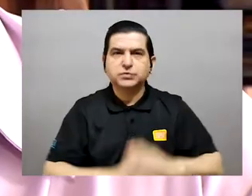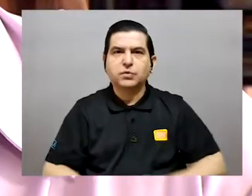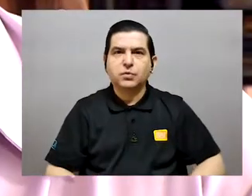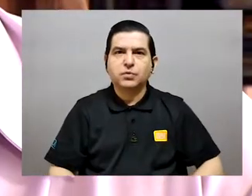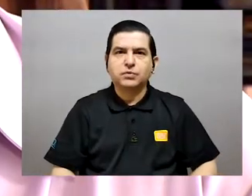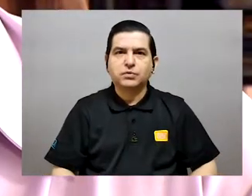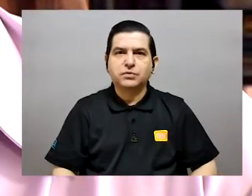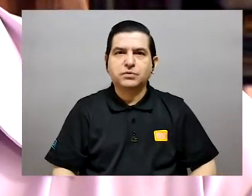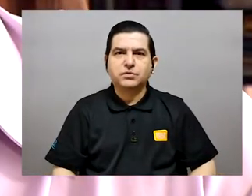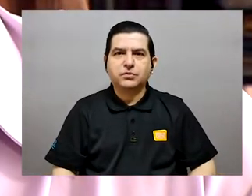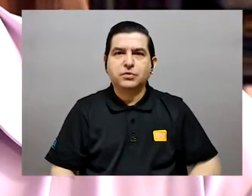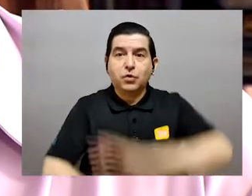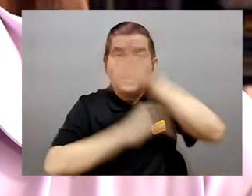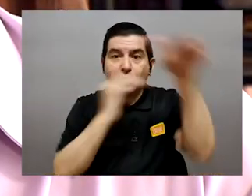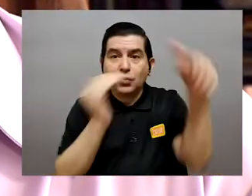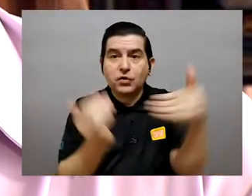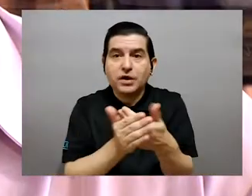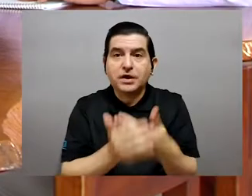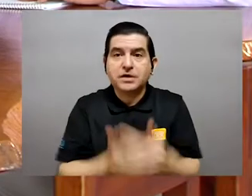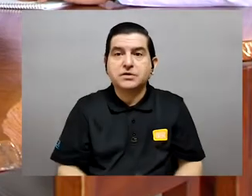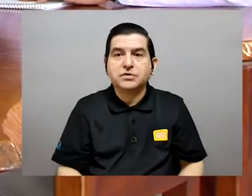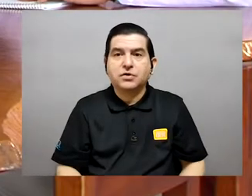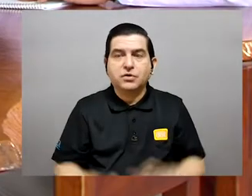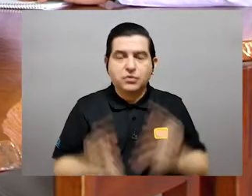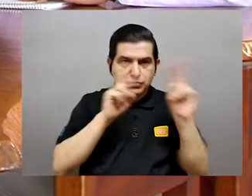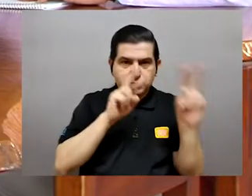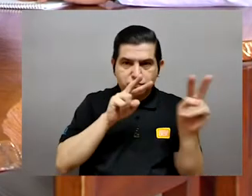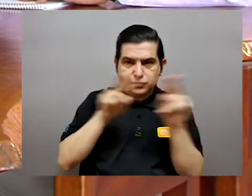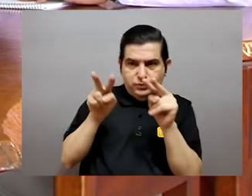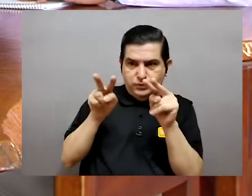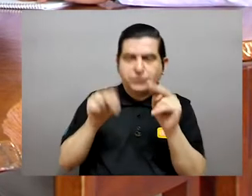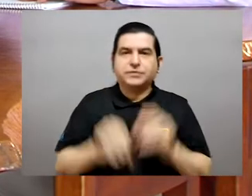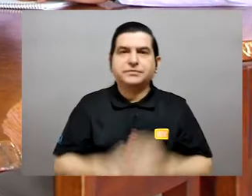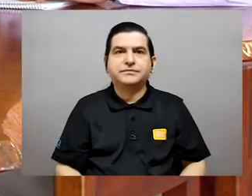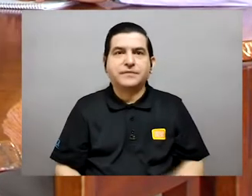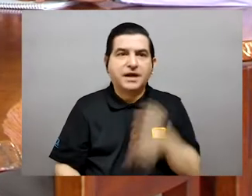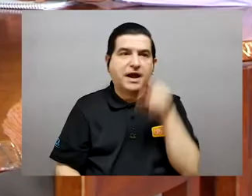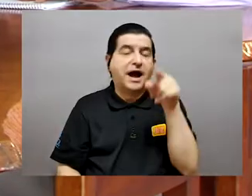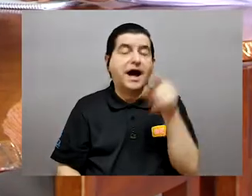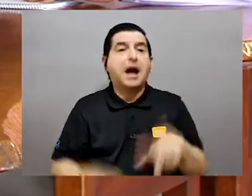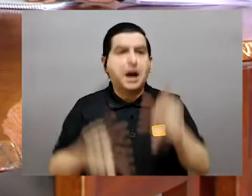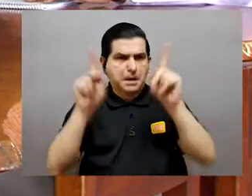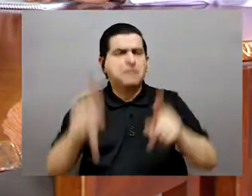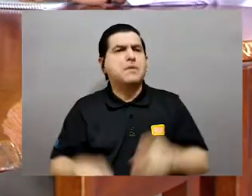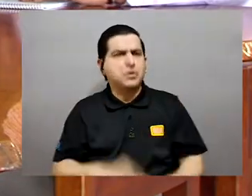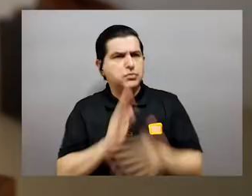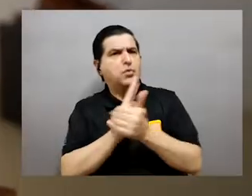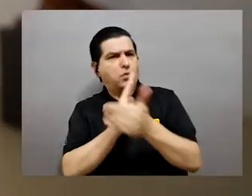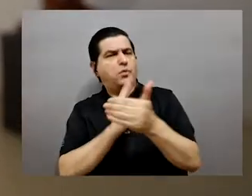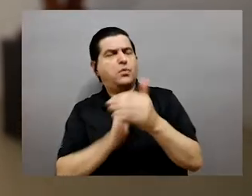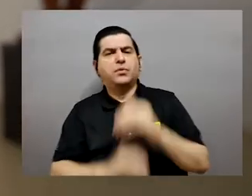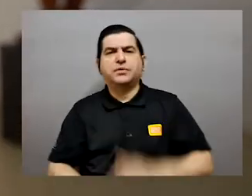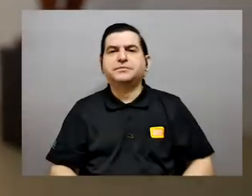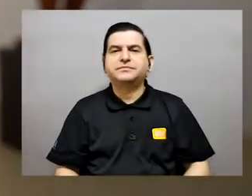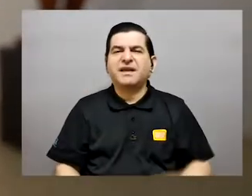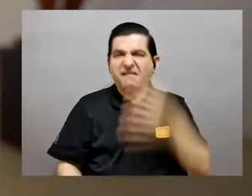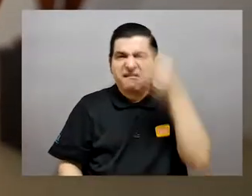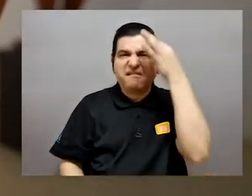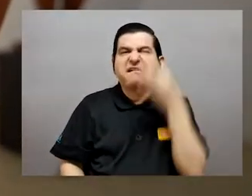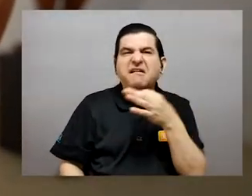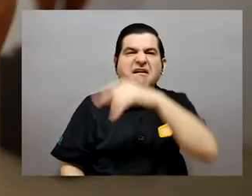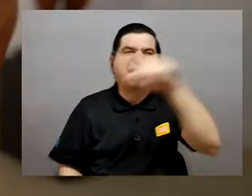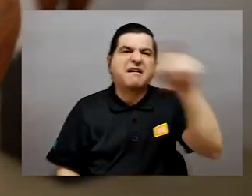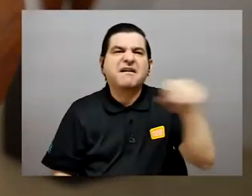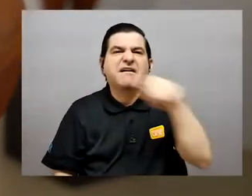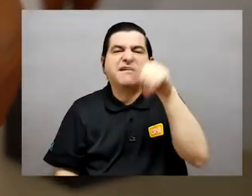Berta. Las Cholas. Sí. Bueno, ellos, mi esposa y mis hijos, me